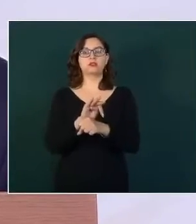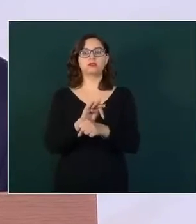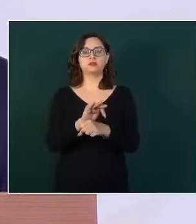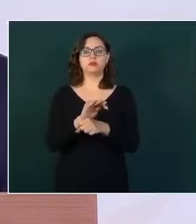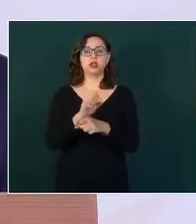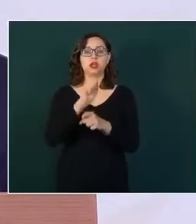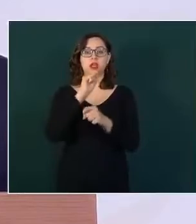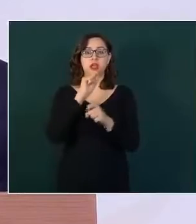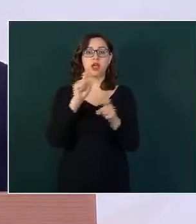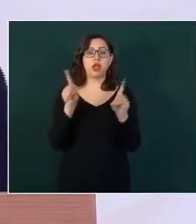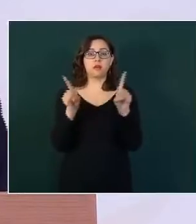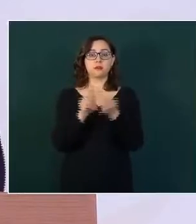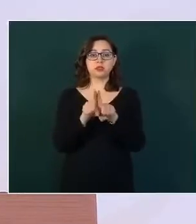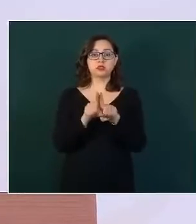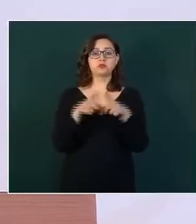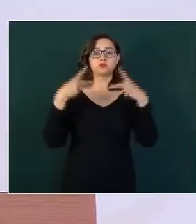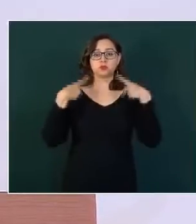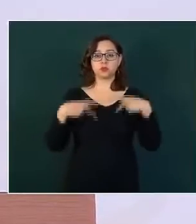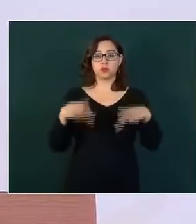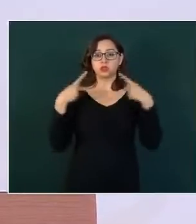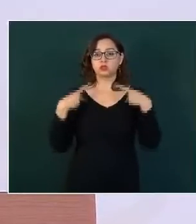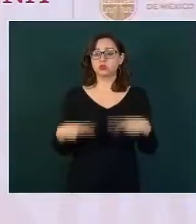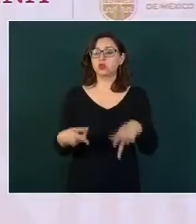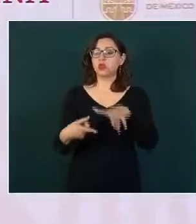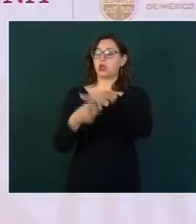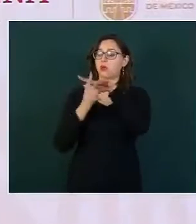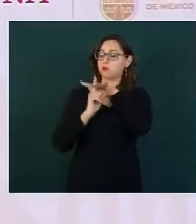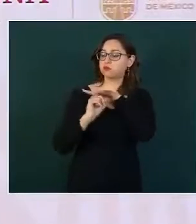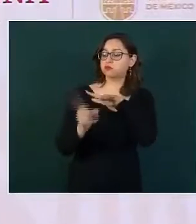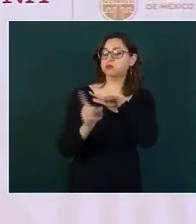y se rescata a migrantes.